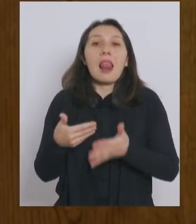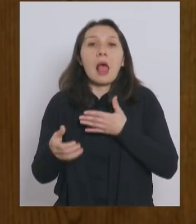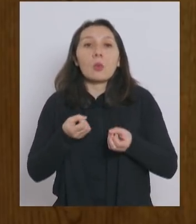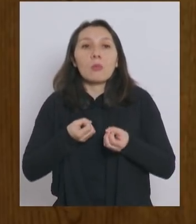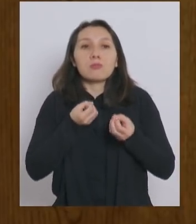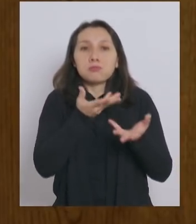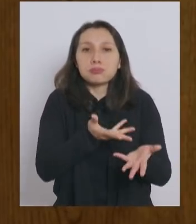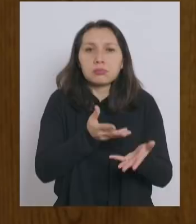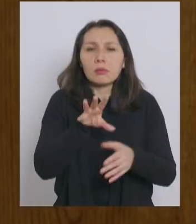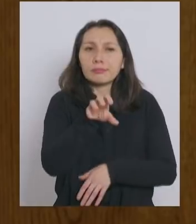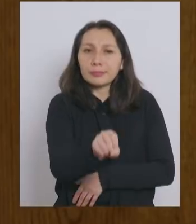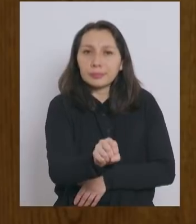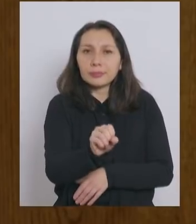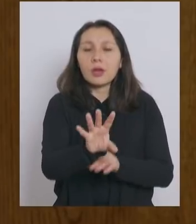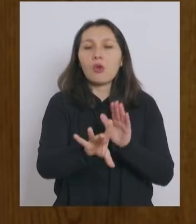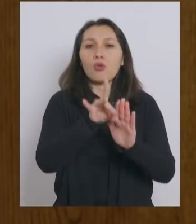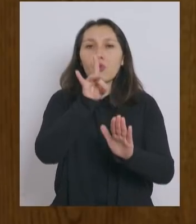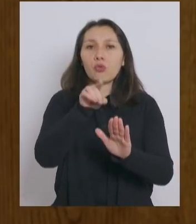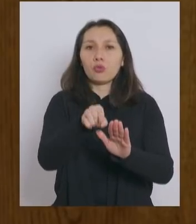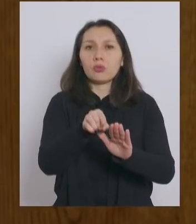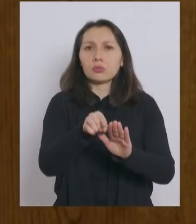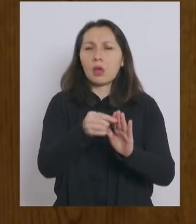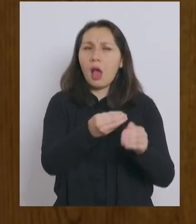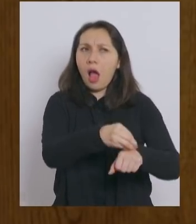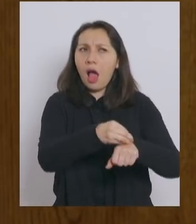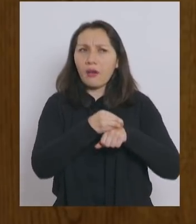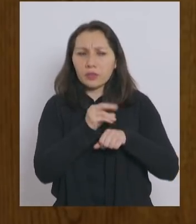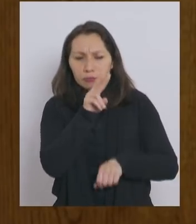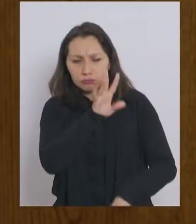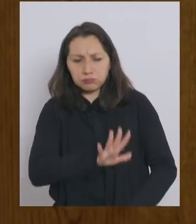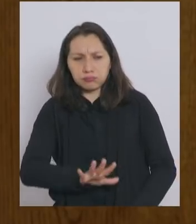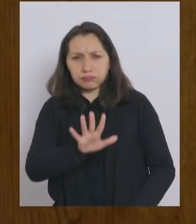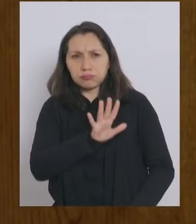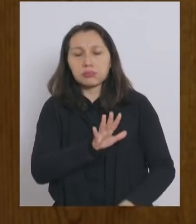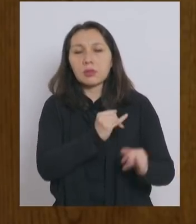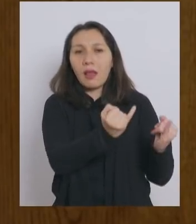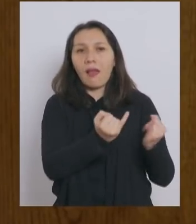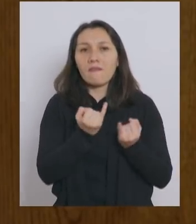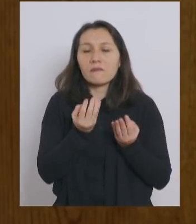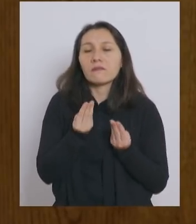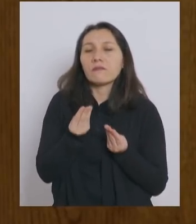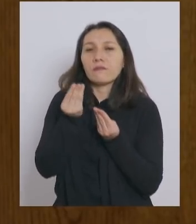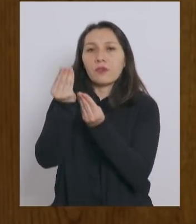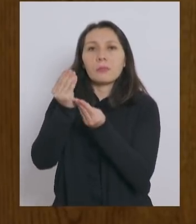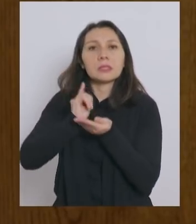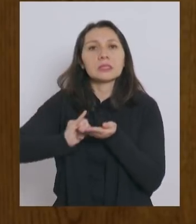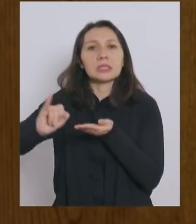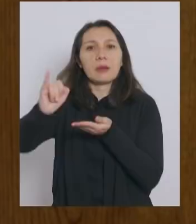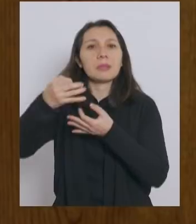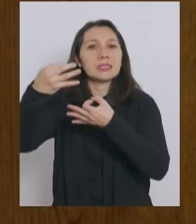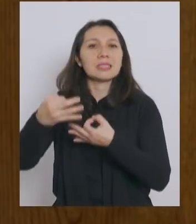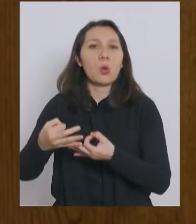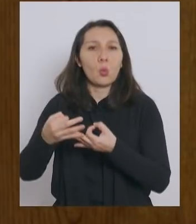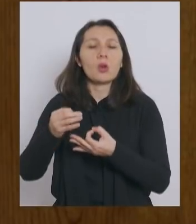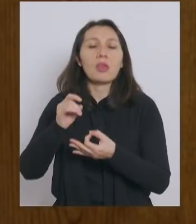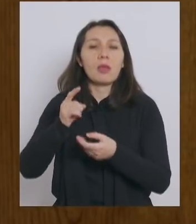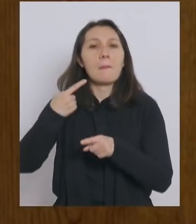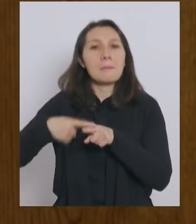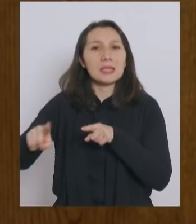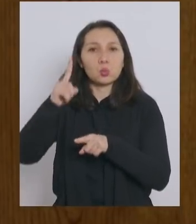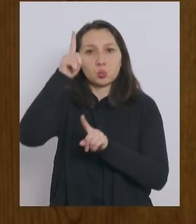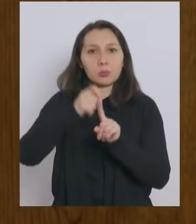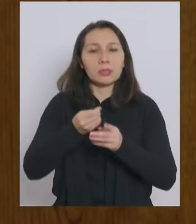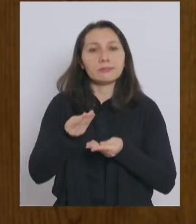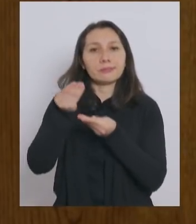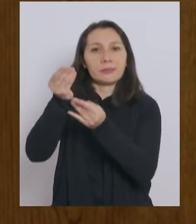la detección, ¿cierto?, de señales y el envío de los informes periódicos de seguridad mensuales.